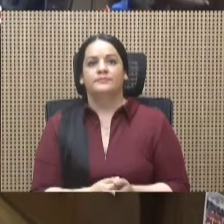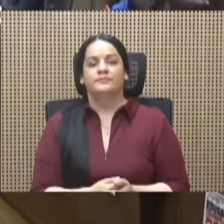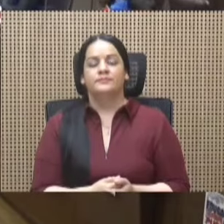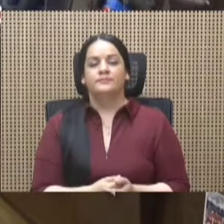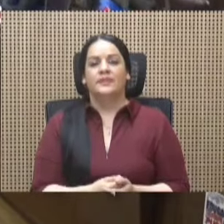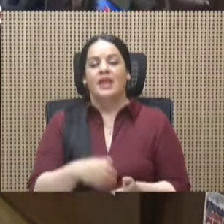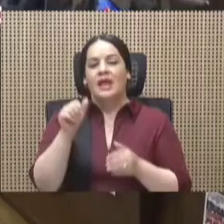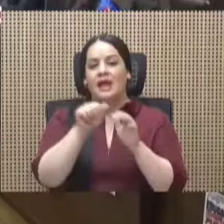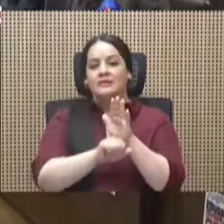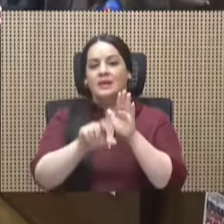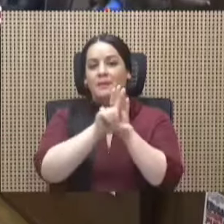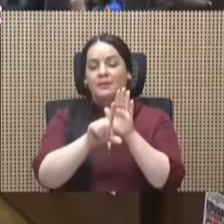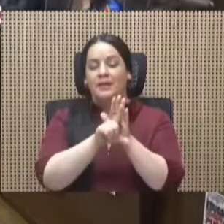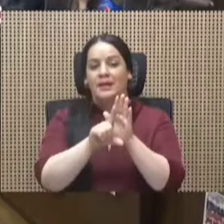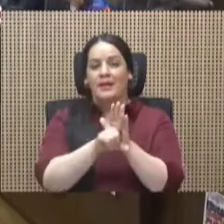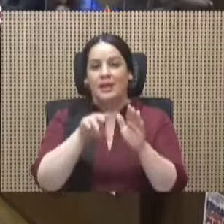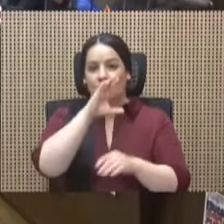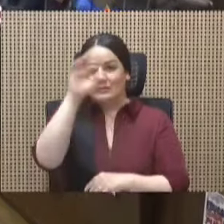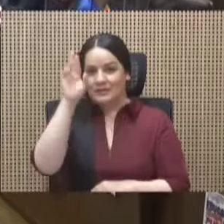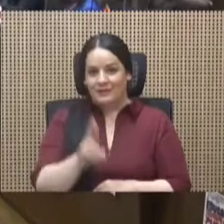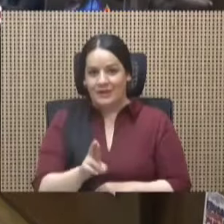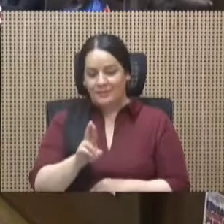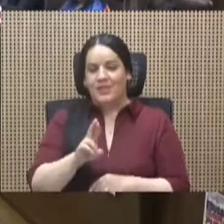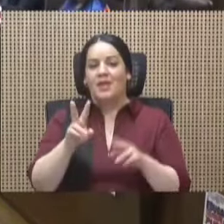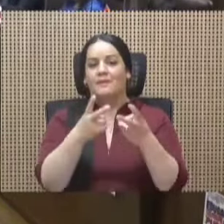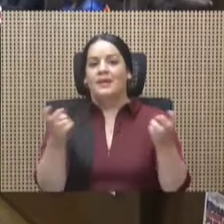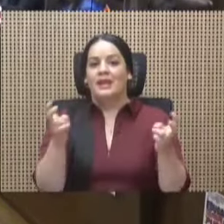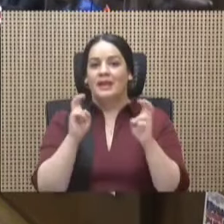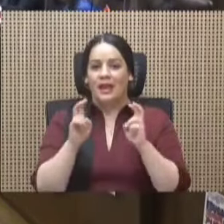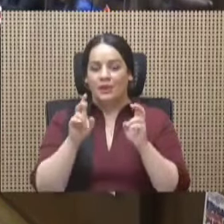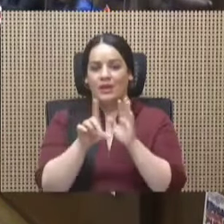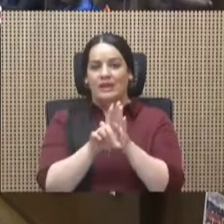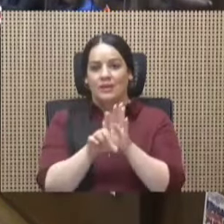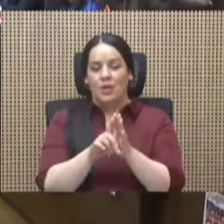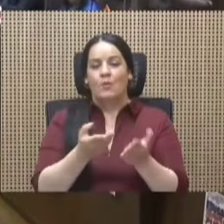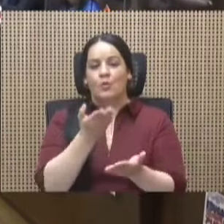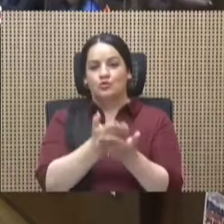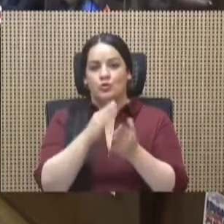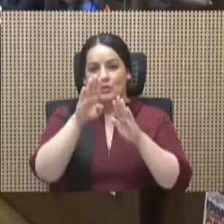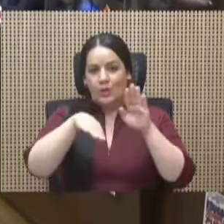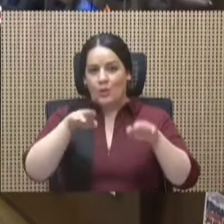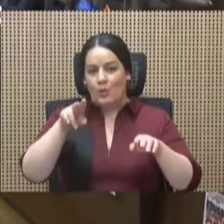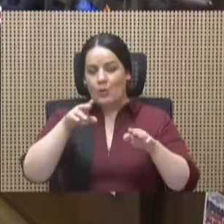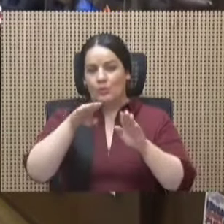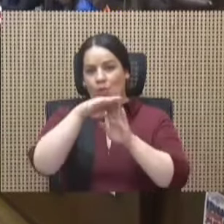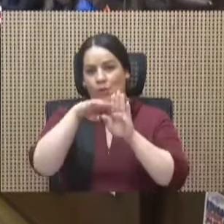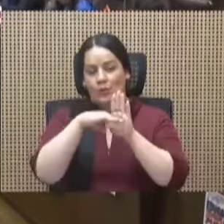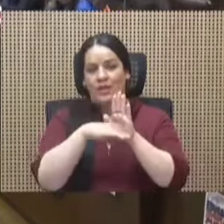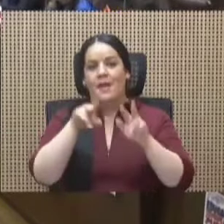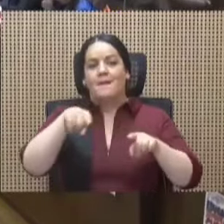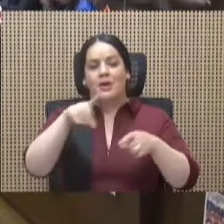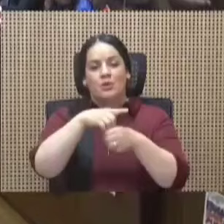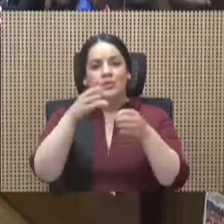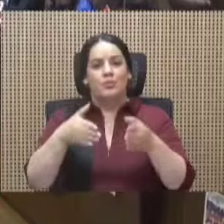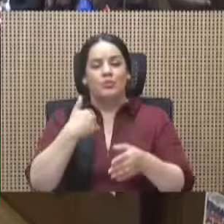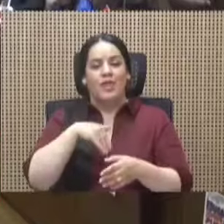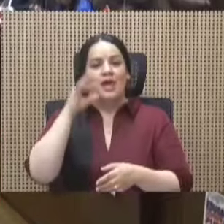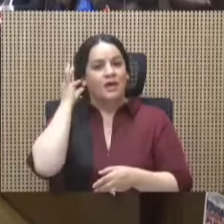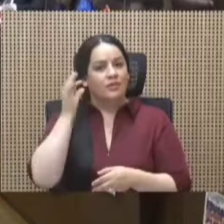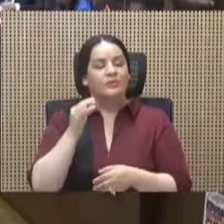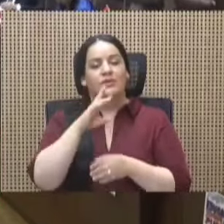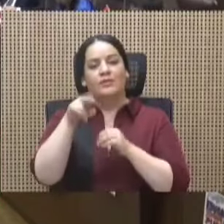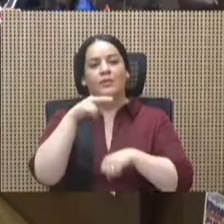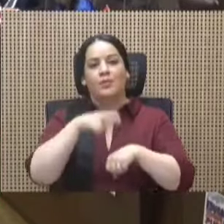leyes. Asamblea Legislativa de la República de Costa Rica, plenario legislativo, moción de orden. Varios diputados y diputadas de la República hacen la siguiente moción.